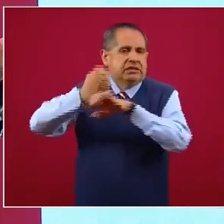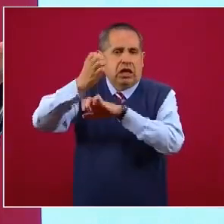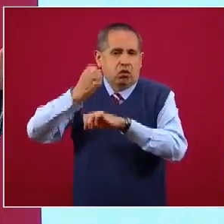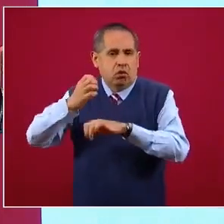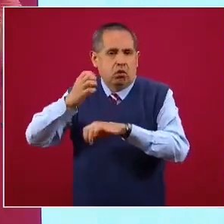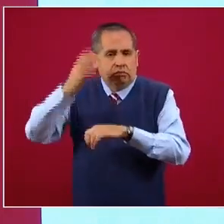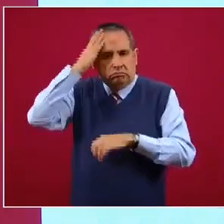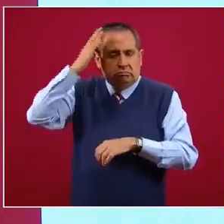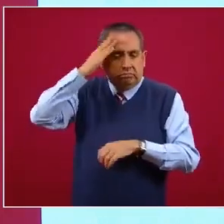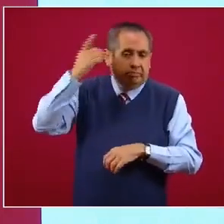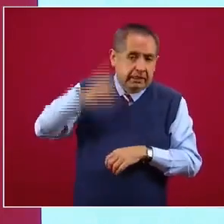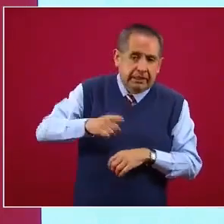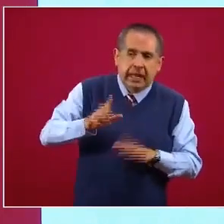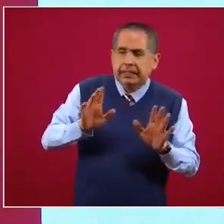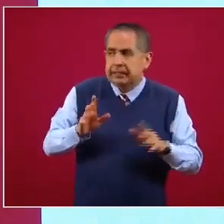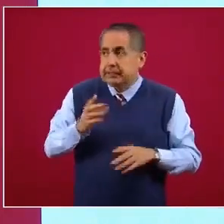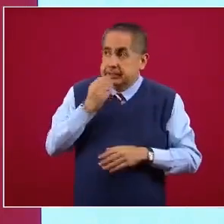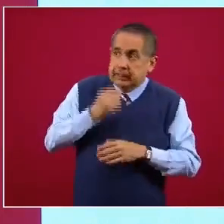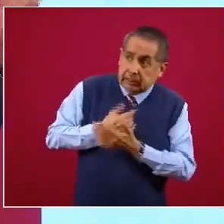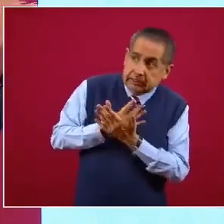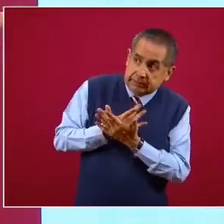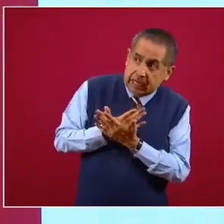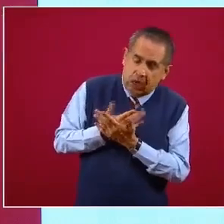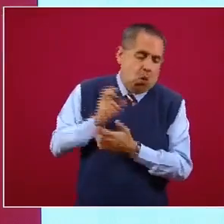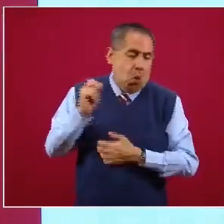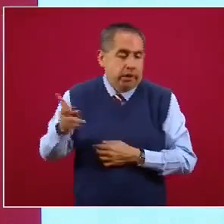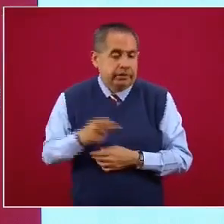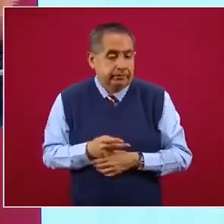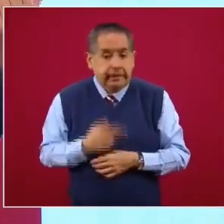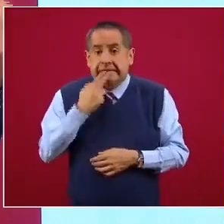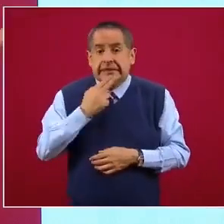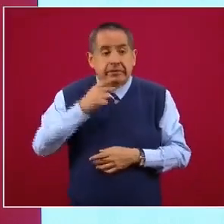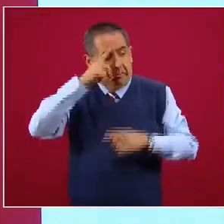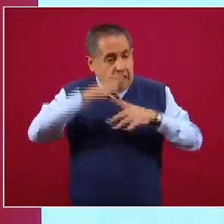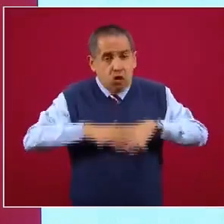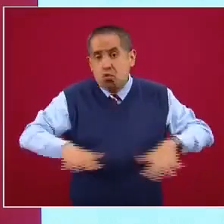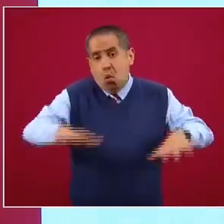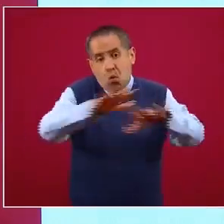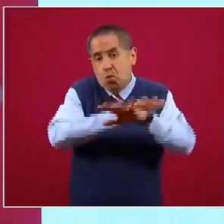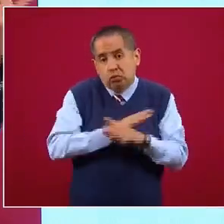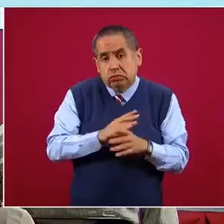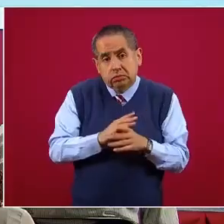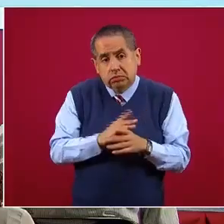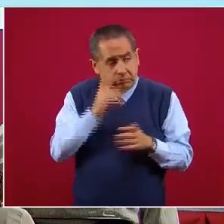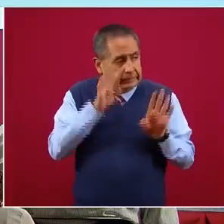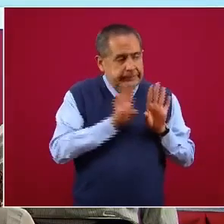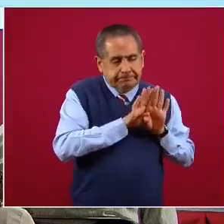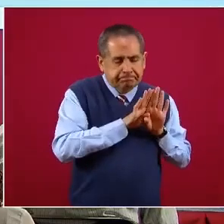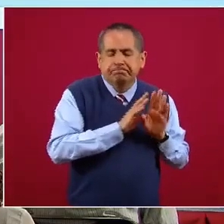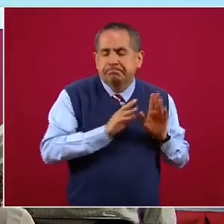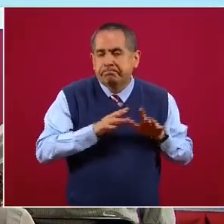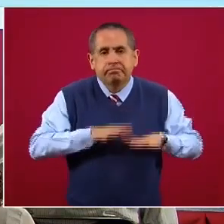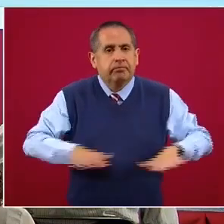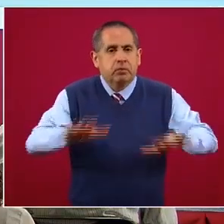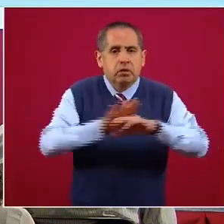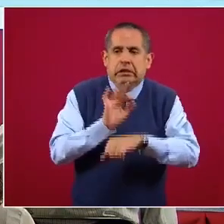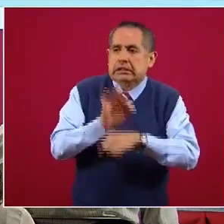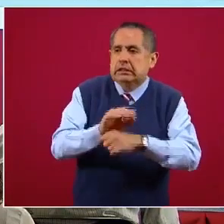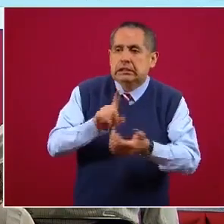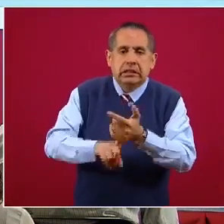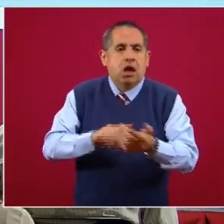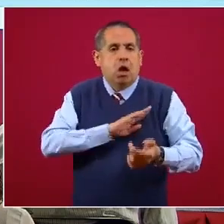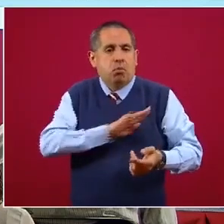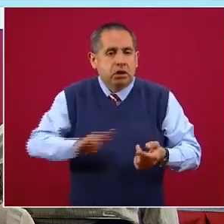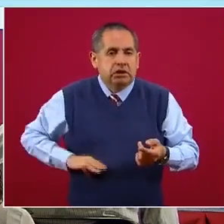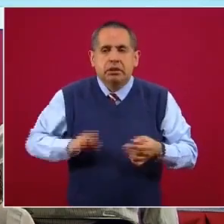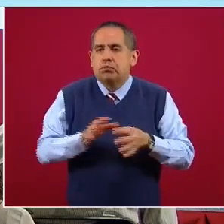federal, estamos haciéndonos un bien y estamos haciendo un bien para toda la ciudad, para todo el municipio, para todo el estado, para